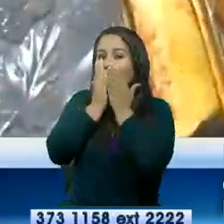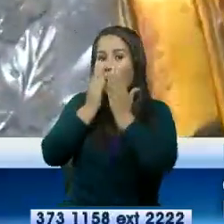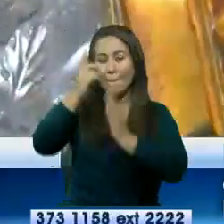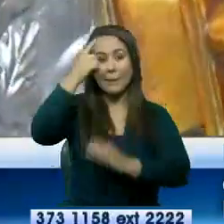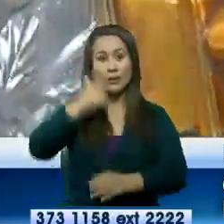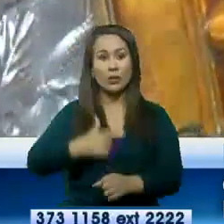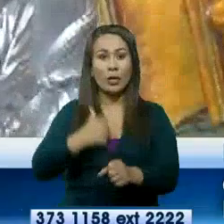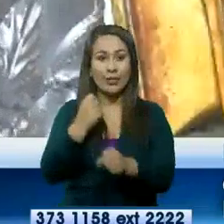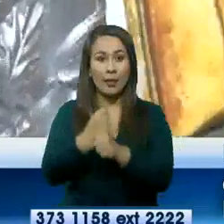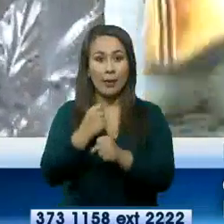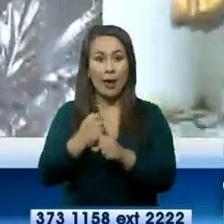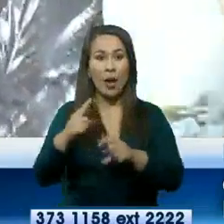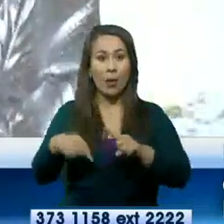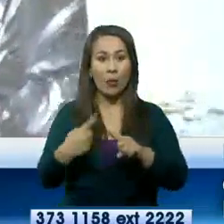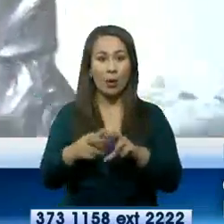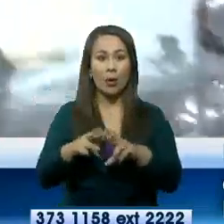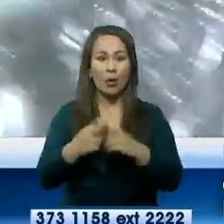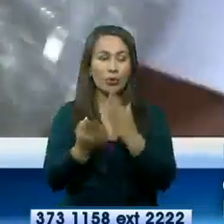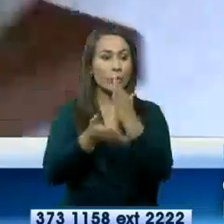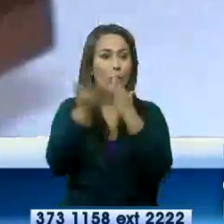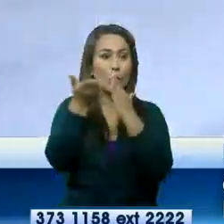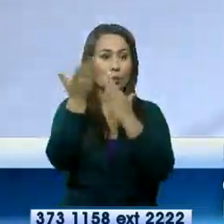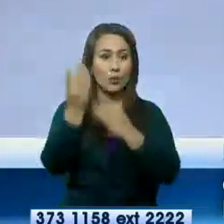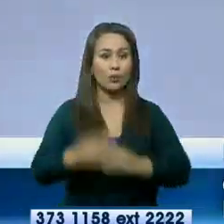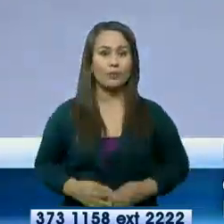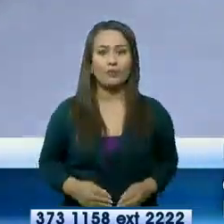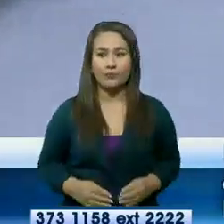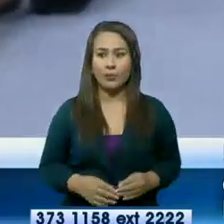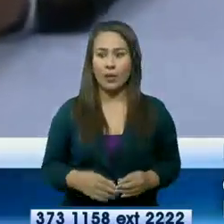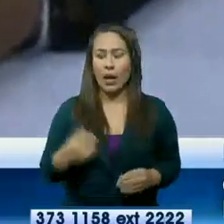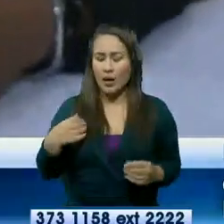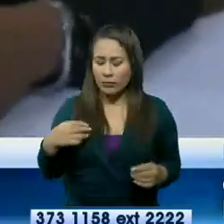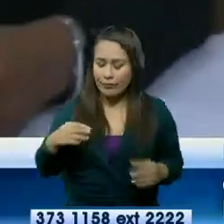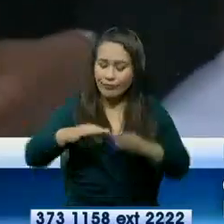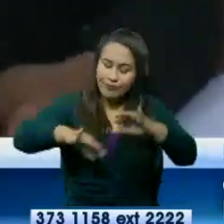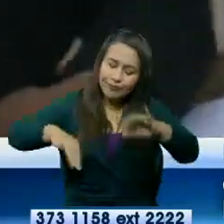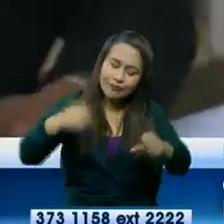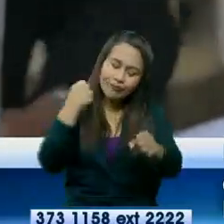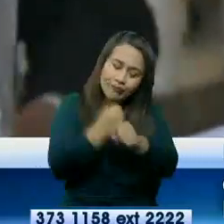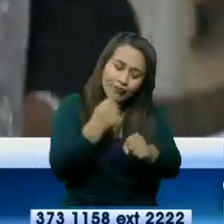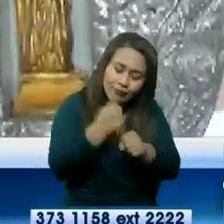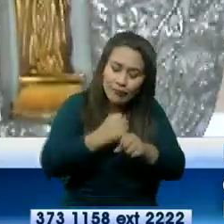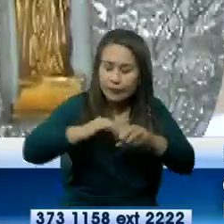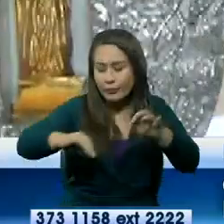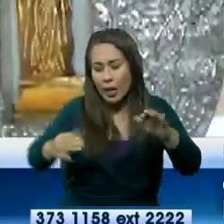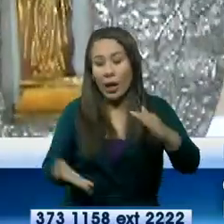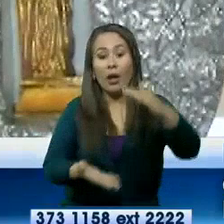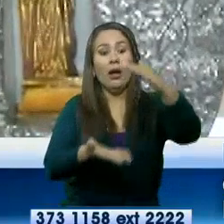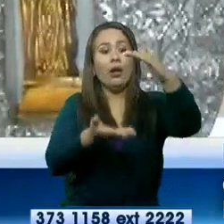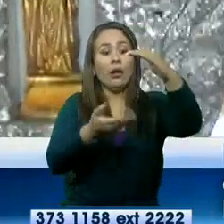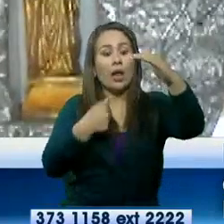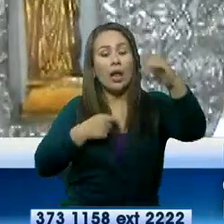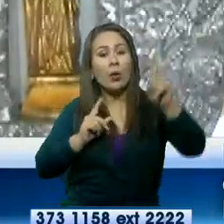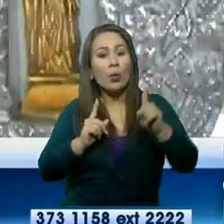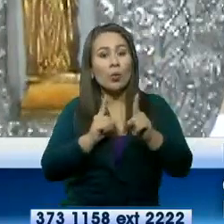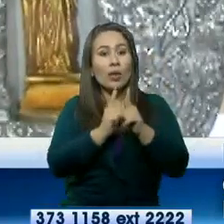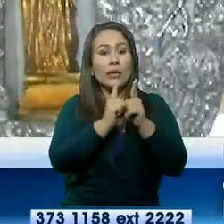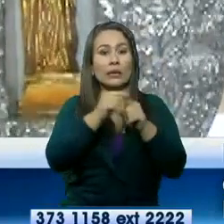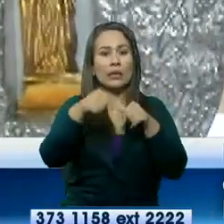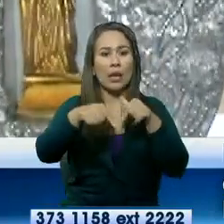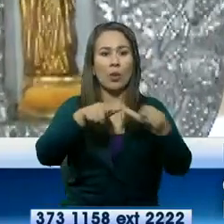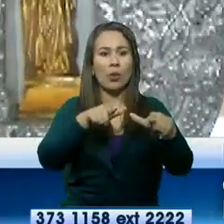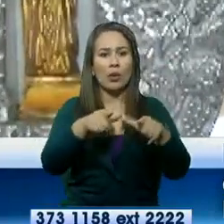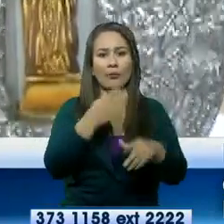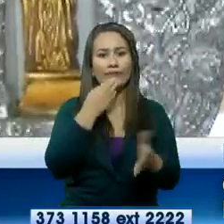cuando empezaron a la construcción que le encontraron precisamente ahí donde hemos ya señalado el sitio,